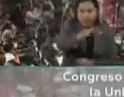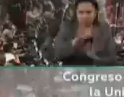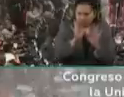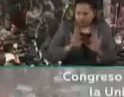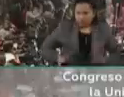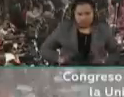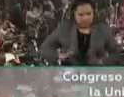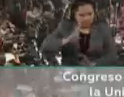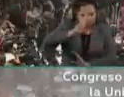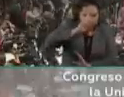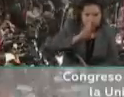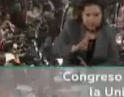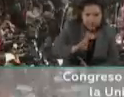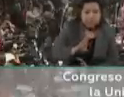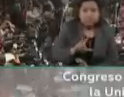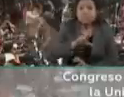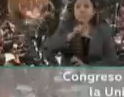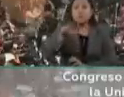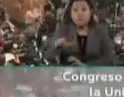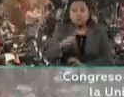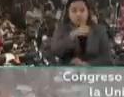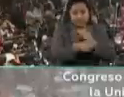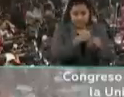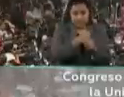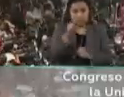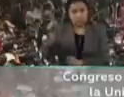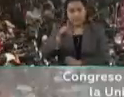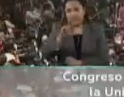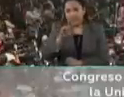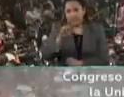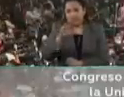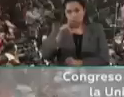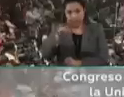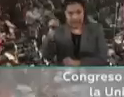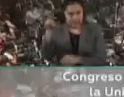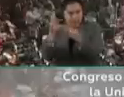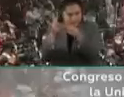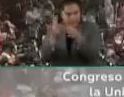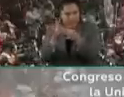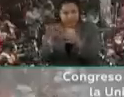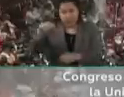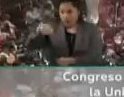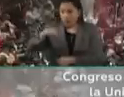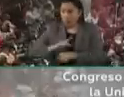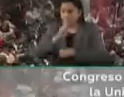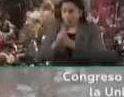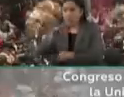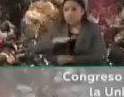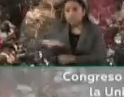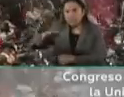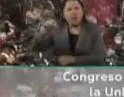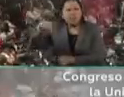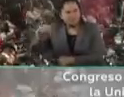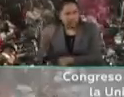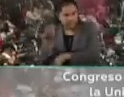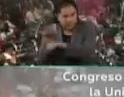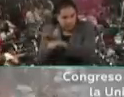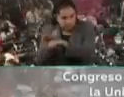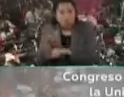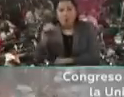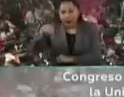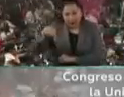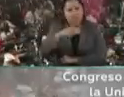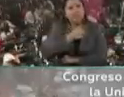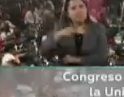Lincoln dijo que esta nación, refiriéndose a Estados Unidos, ve a renacer la libertad y que el gobierno